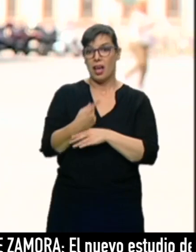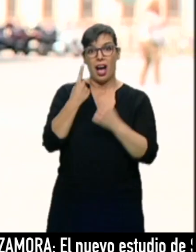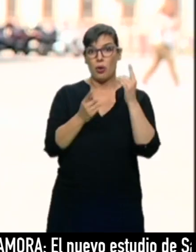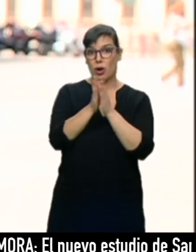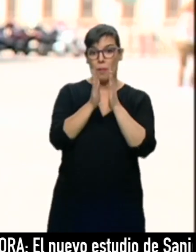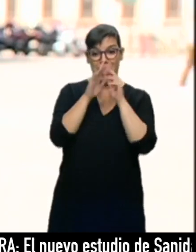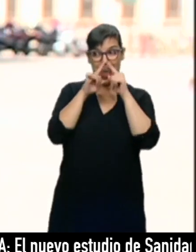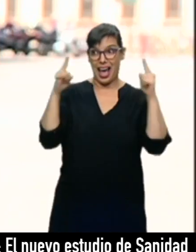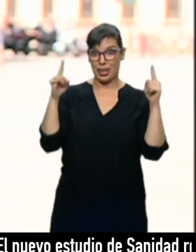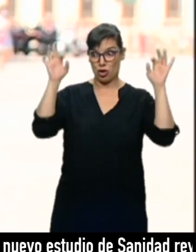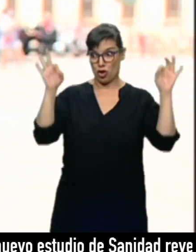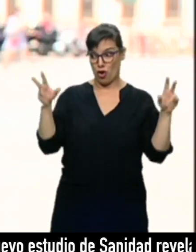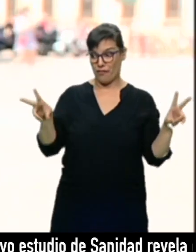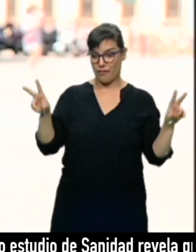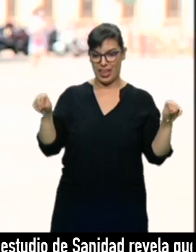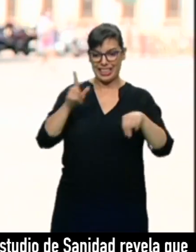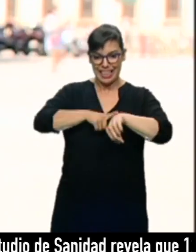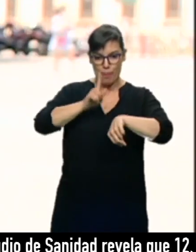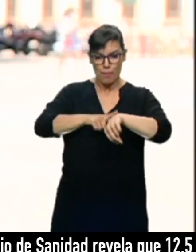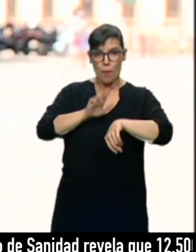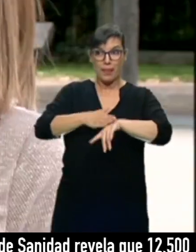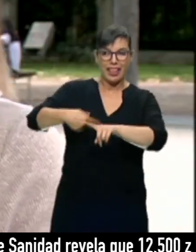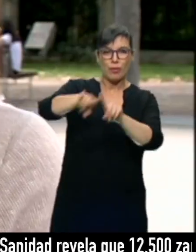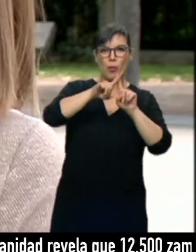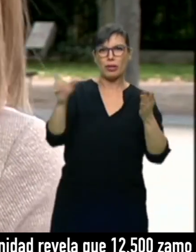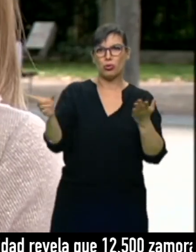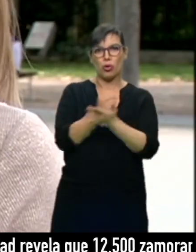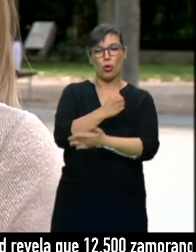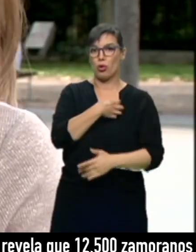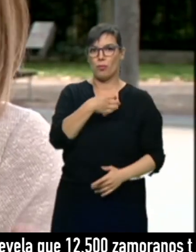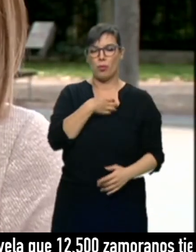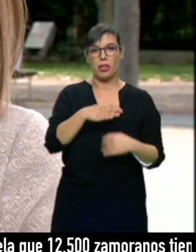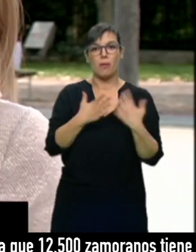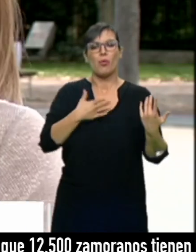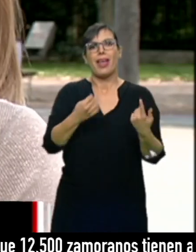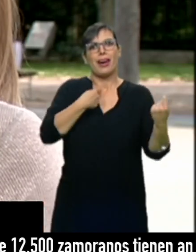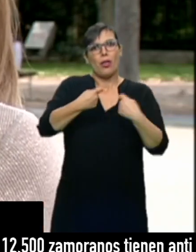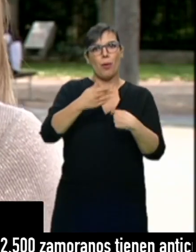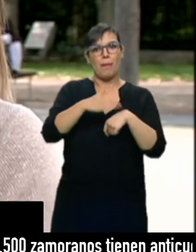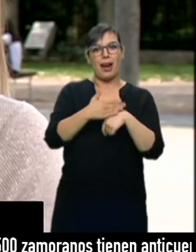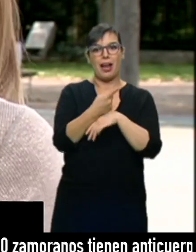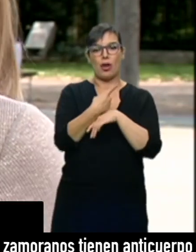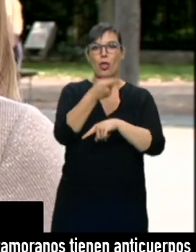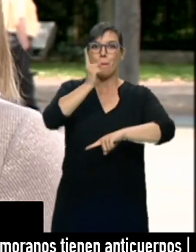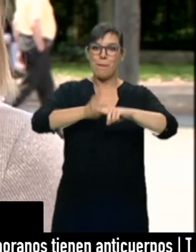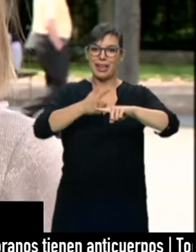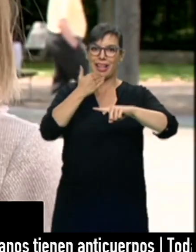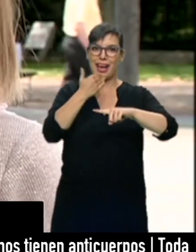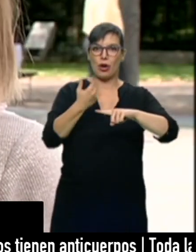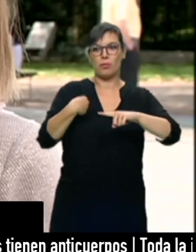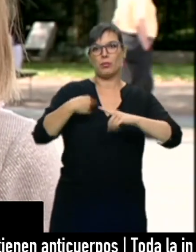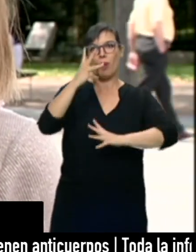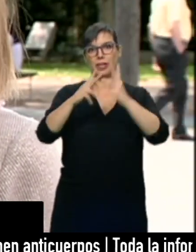no van a poder tiempo material de devolver todas las horas. Pero puede haber una negociación para que una parte de las horas pueda asumir